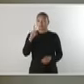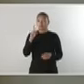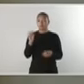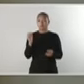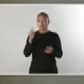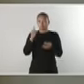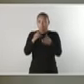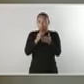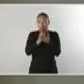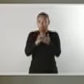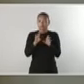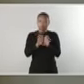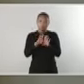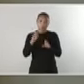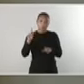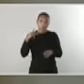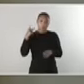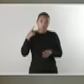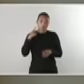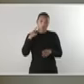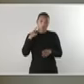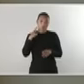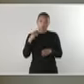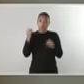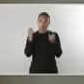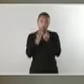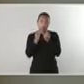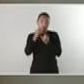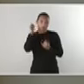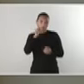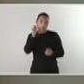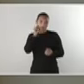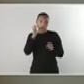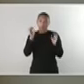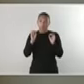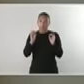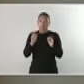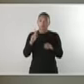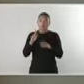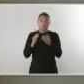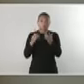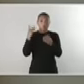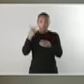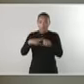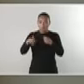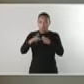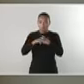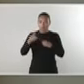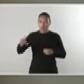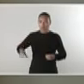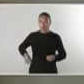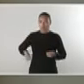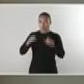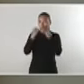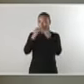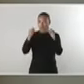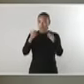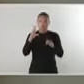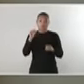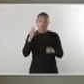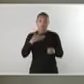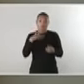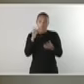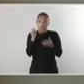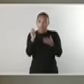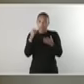opciones los partidos y sus políticos corruptos de siempre o un próximo gobernador independiente que no le